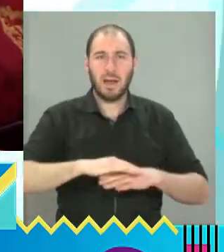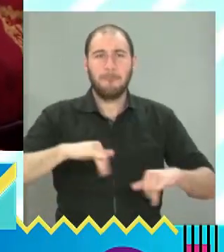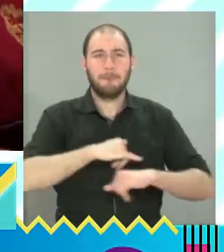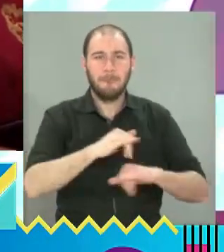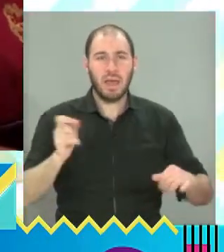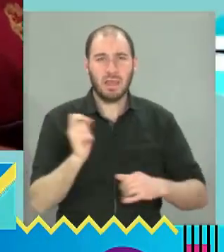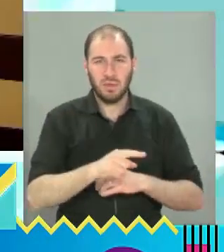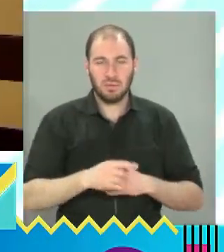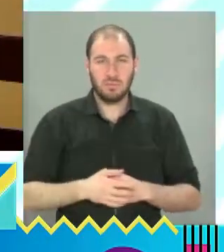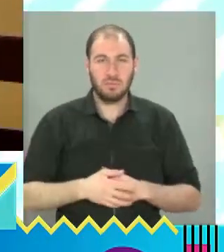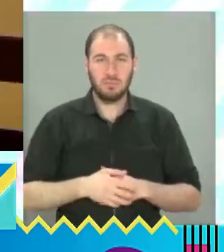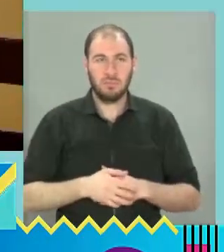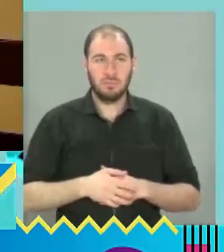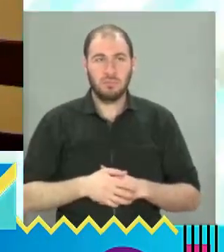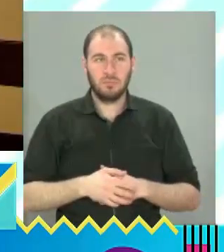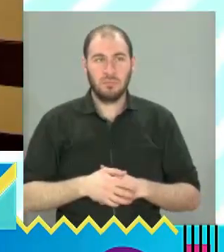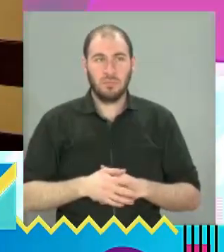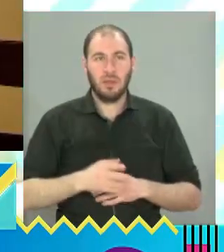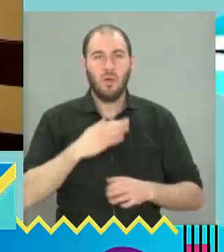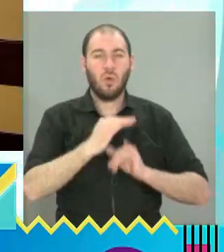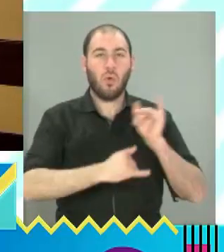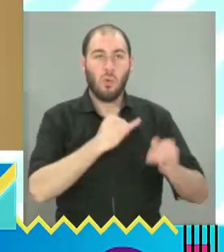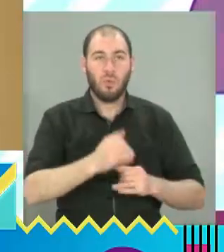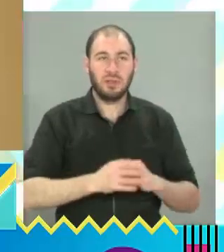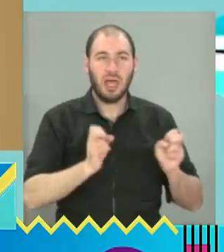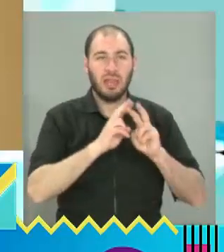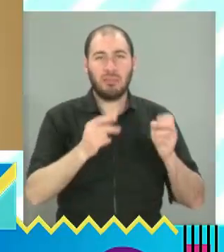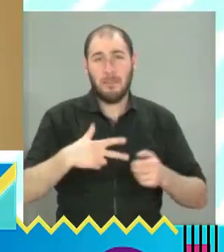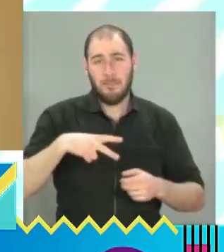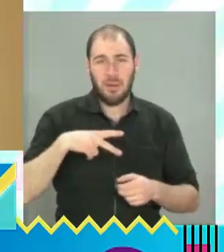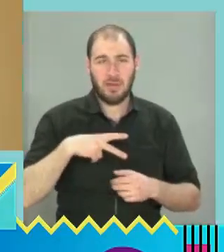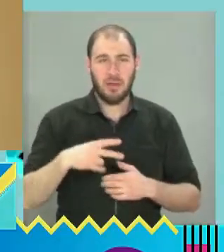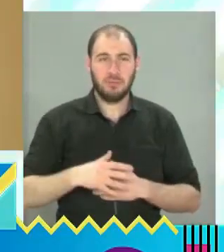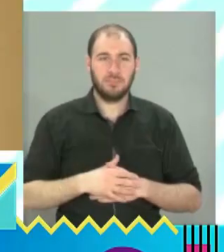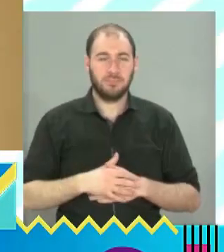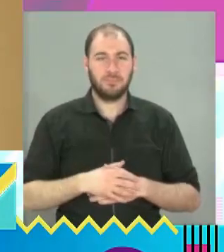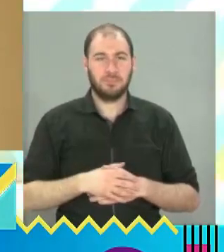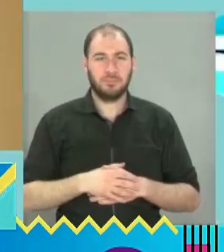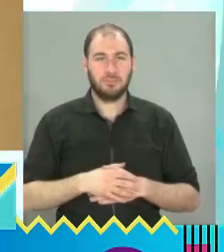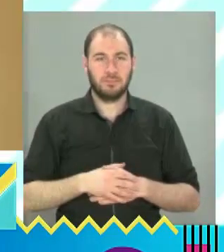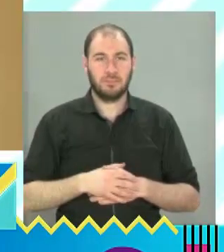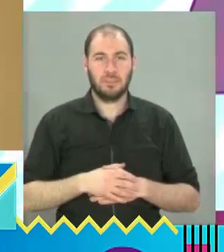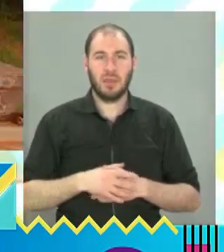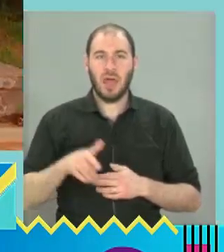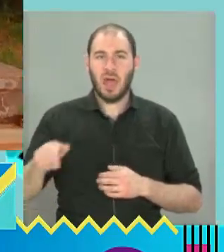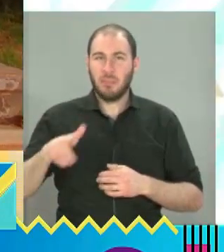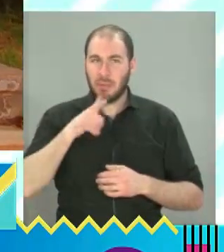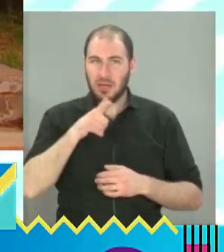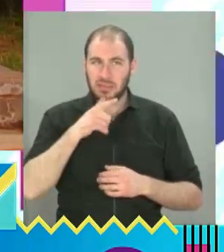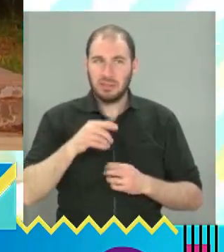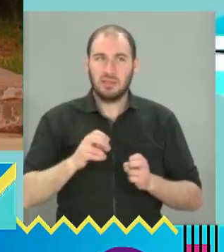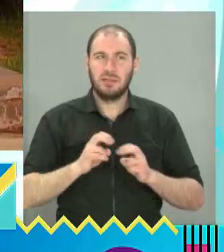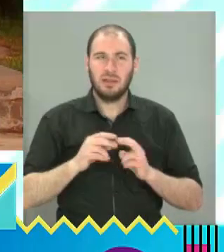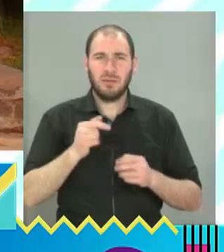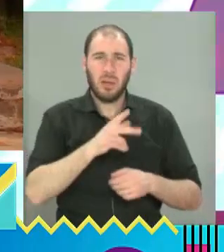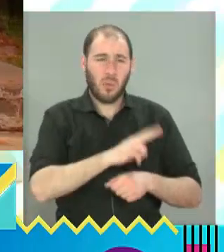los medios, digamos, cuando hablan de cuestiones de la intimidad. Bueno, ahí creo que tiene que ver con el... Los niños quedan